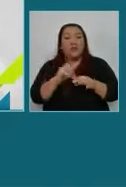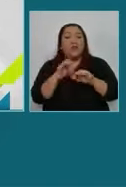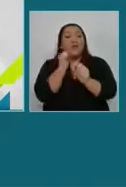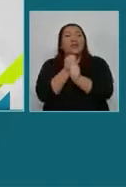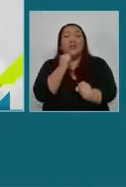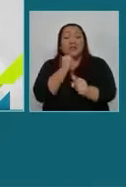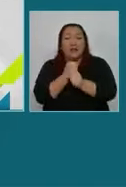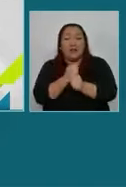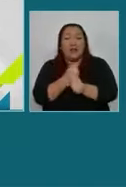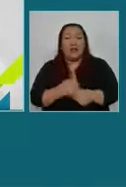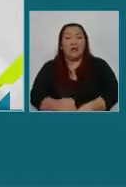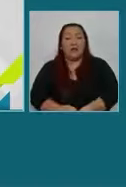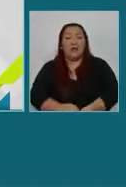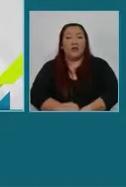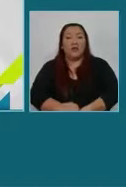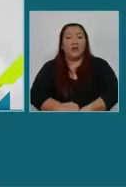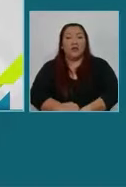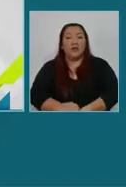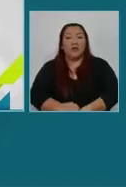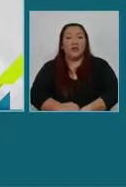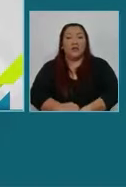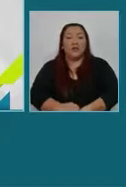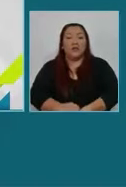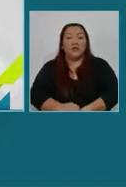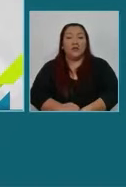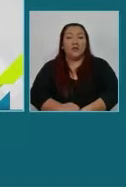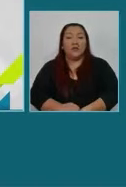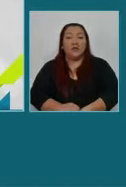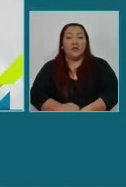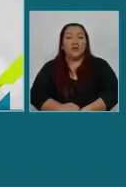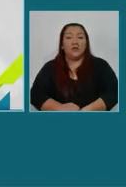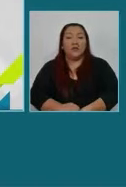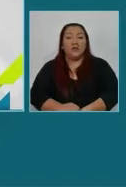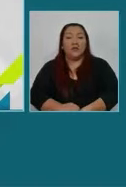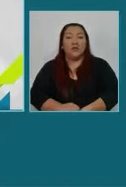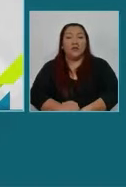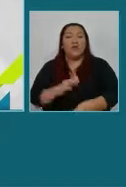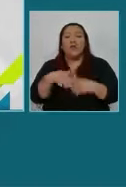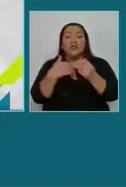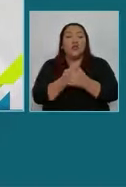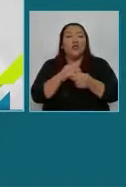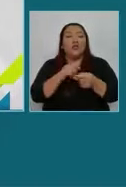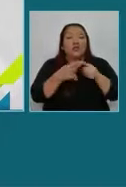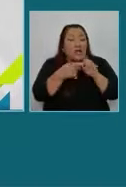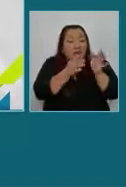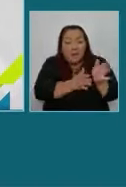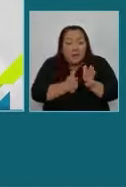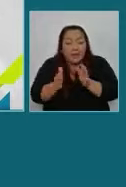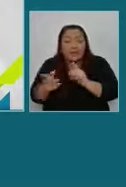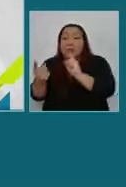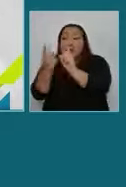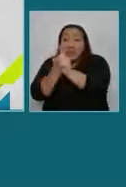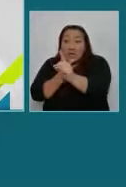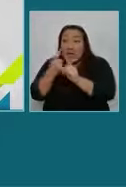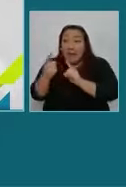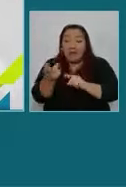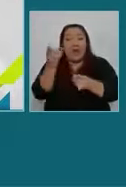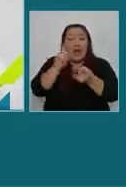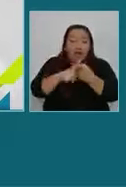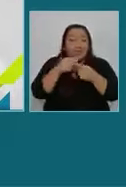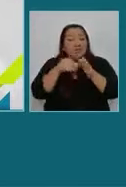trabajo y una eficiencia y rigurosidad en el trabajo, desde la preparación de estos intercambios hasta su